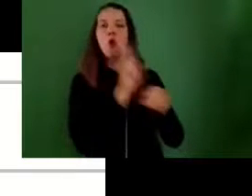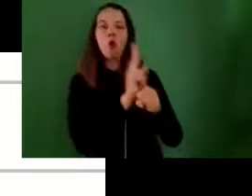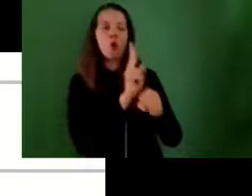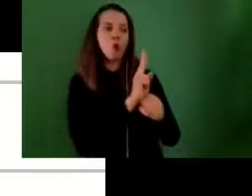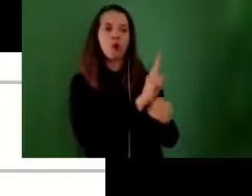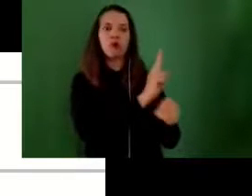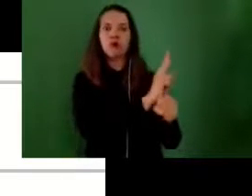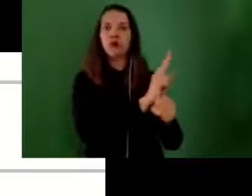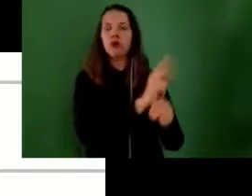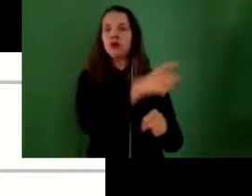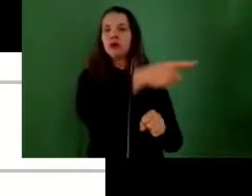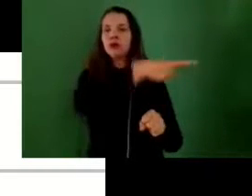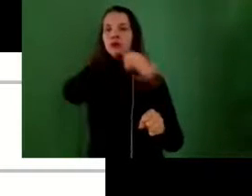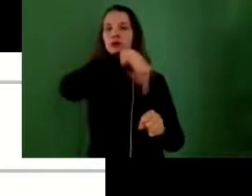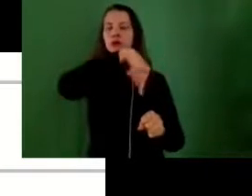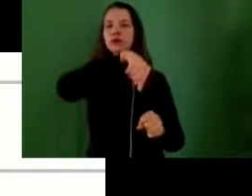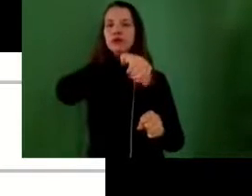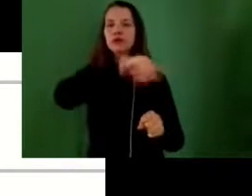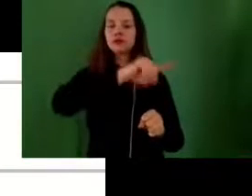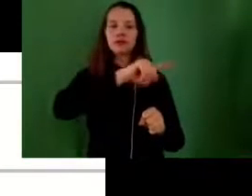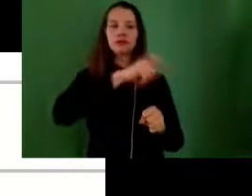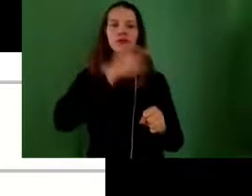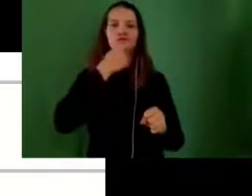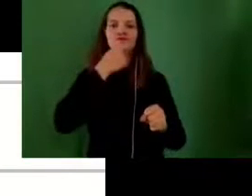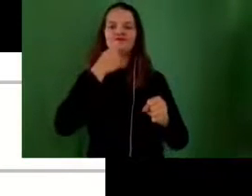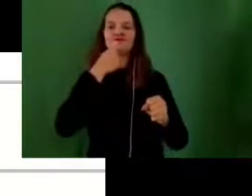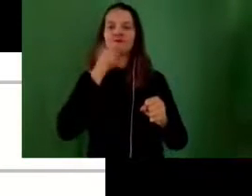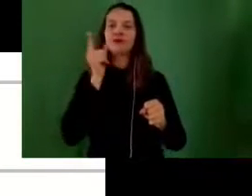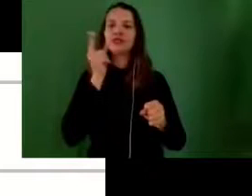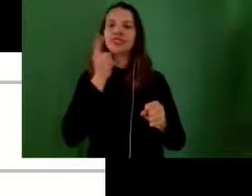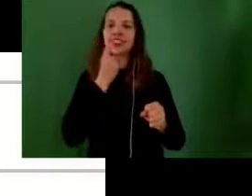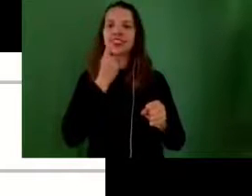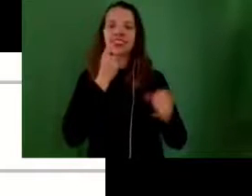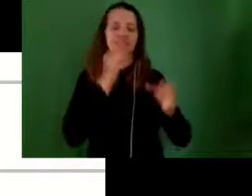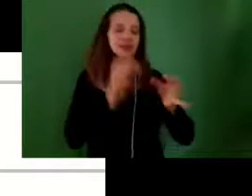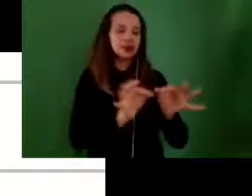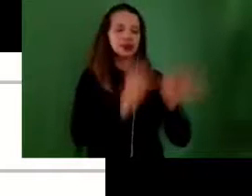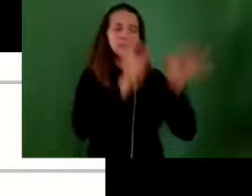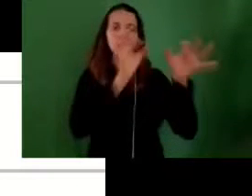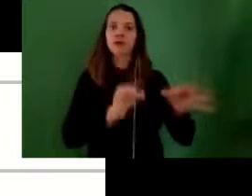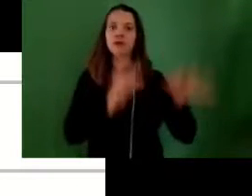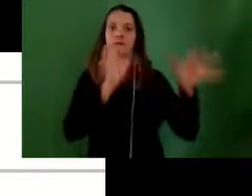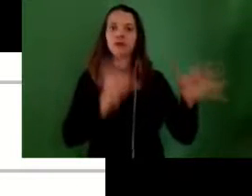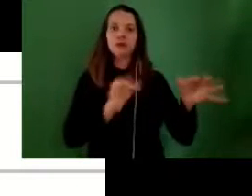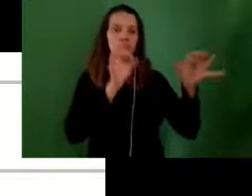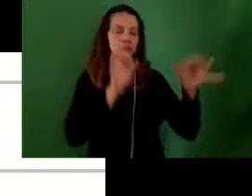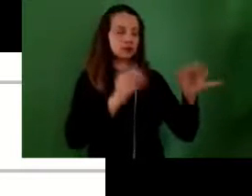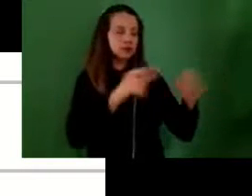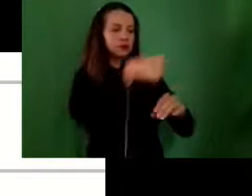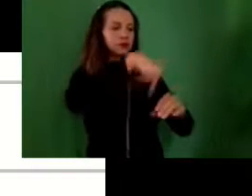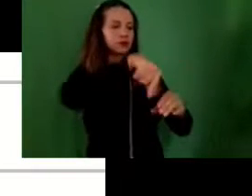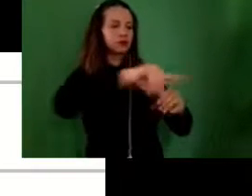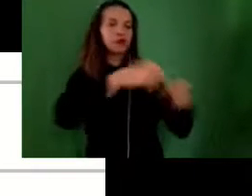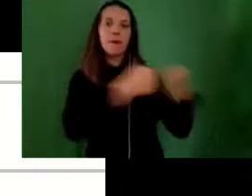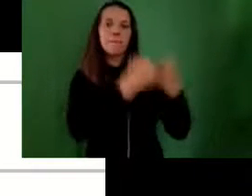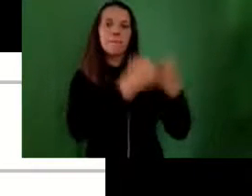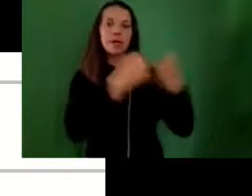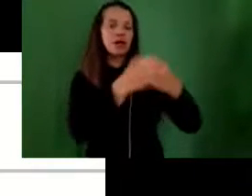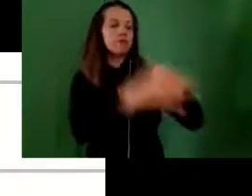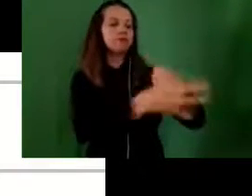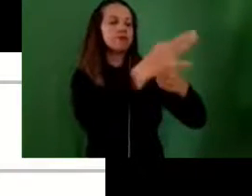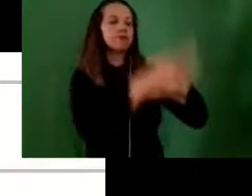estado instalando rejas de fierro para controlar el acceso de las personas a los